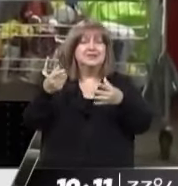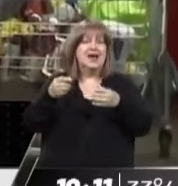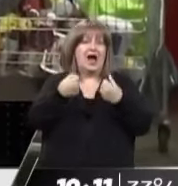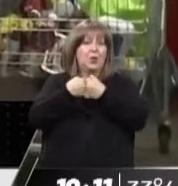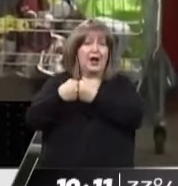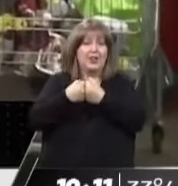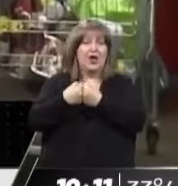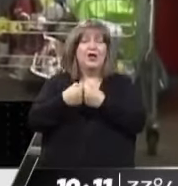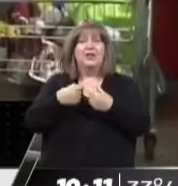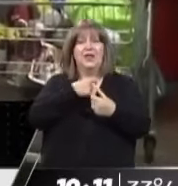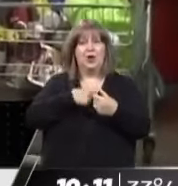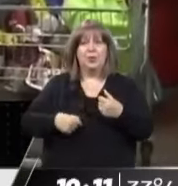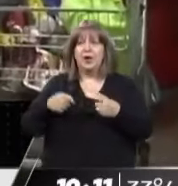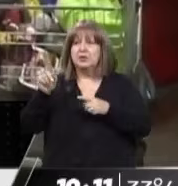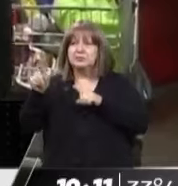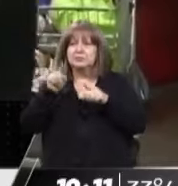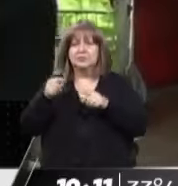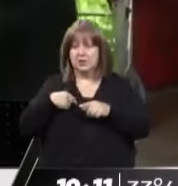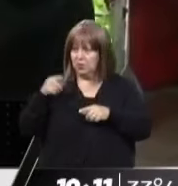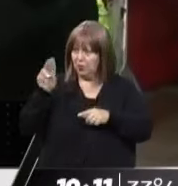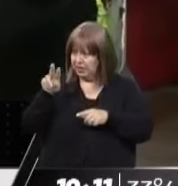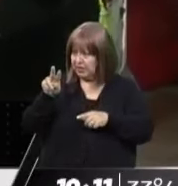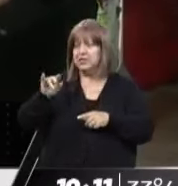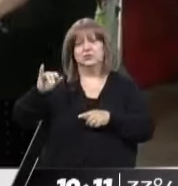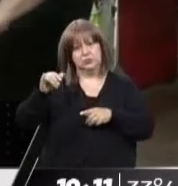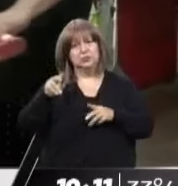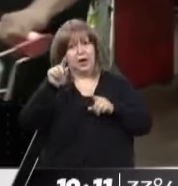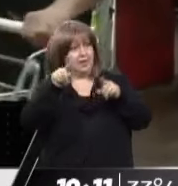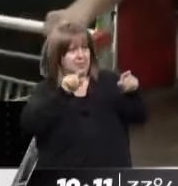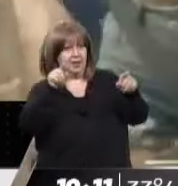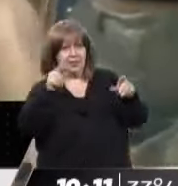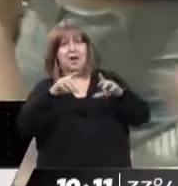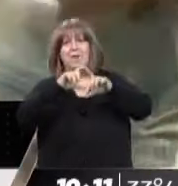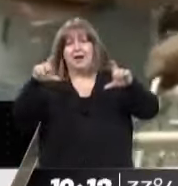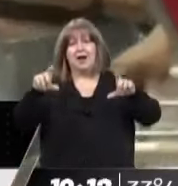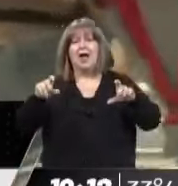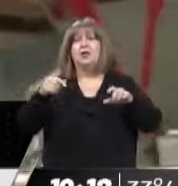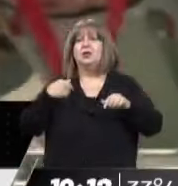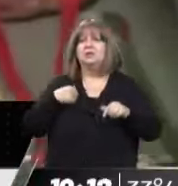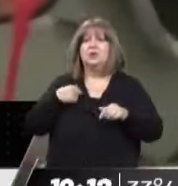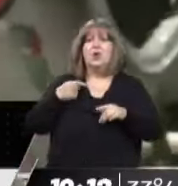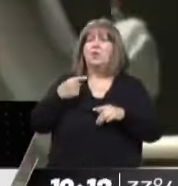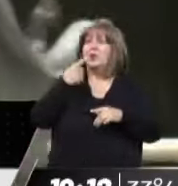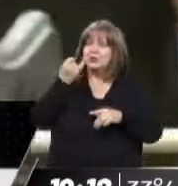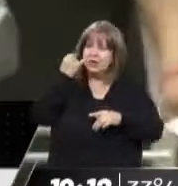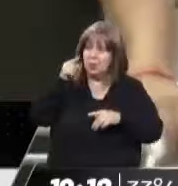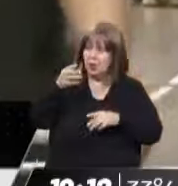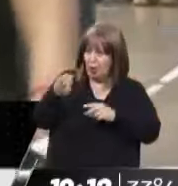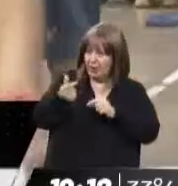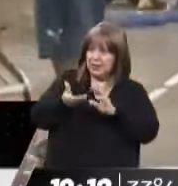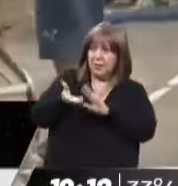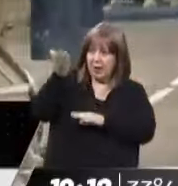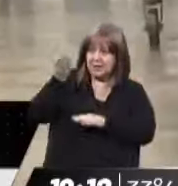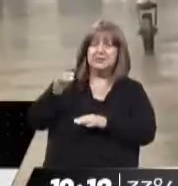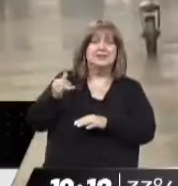No. ¿En el caso de lo que lleva, los notó con mayor diferencia de precios que la vez anterior? 20% más que el mes anterior.